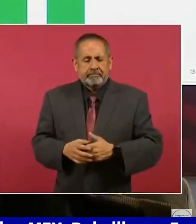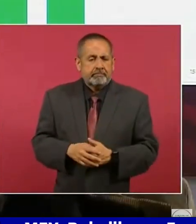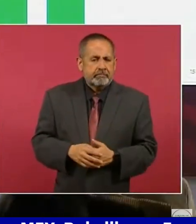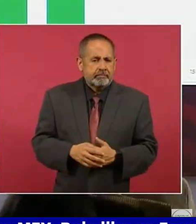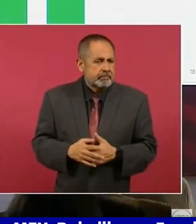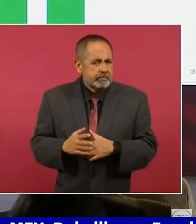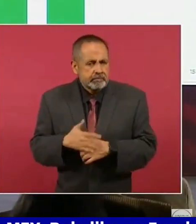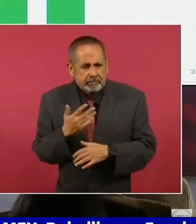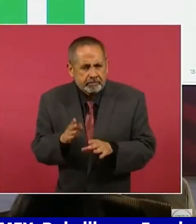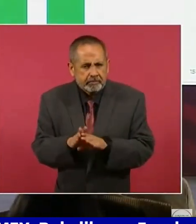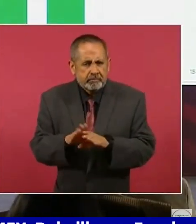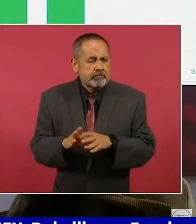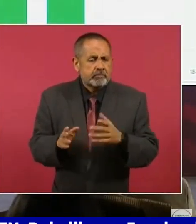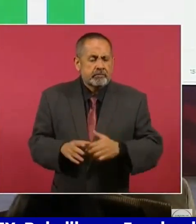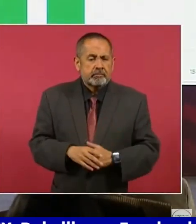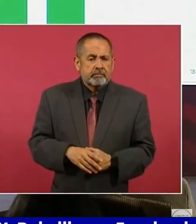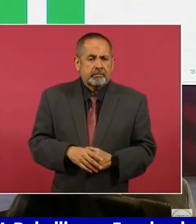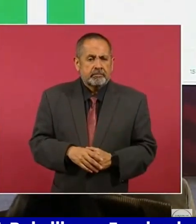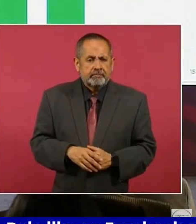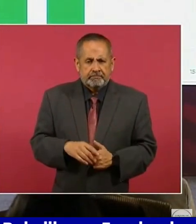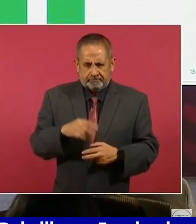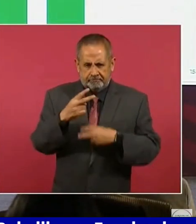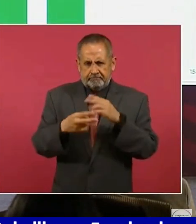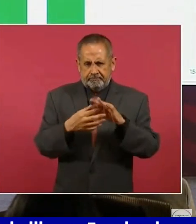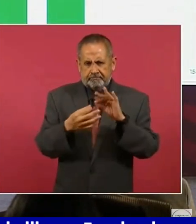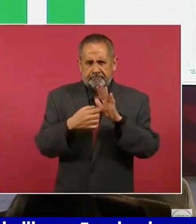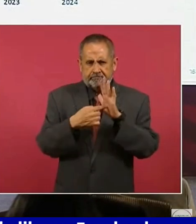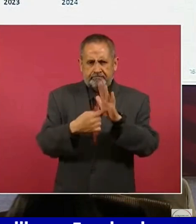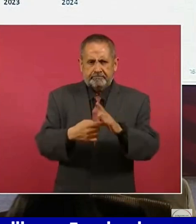explica? Se explica con la siguiente gráfica.